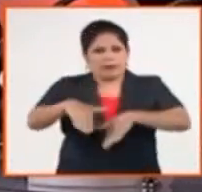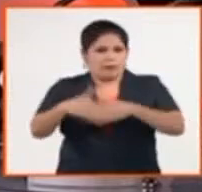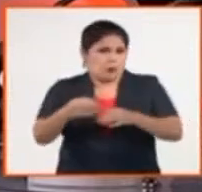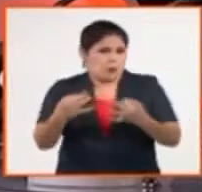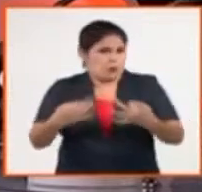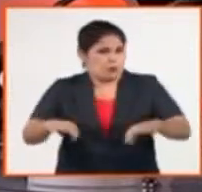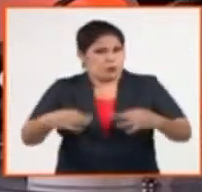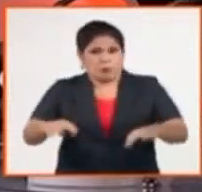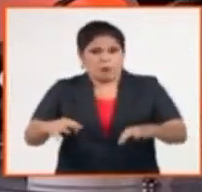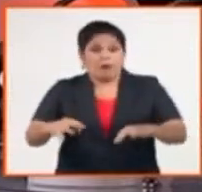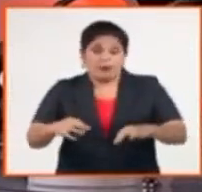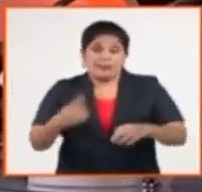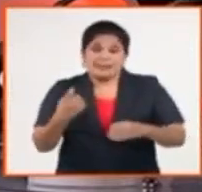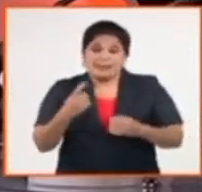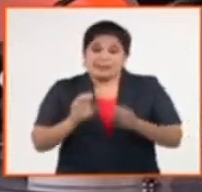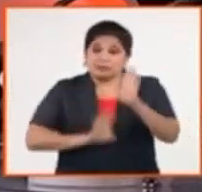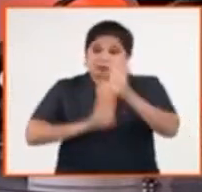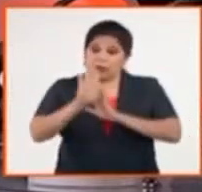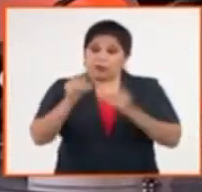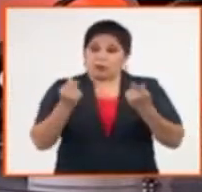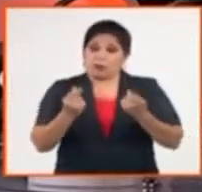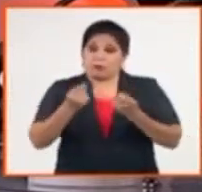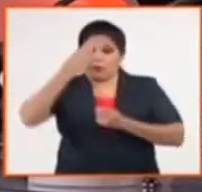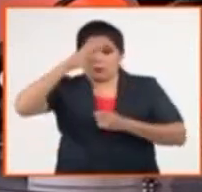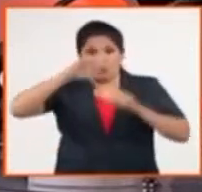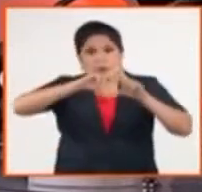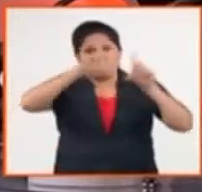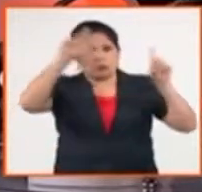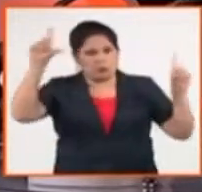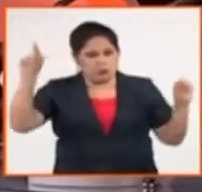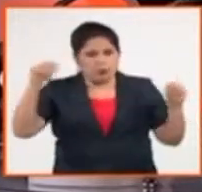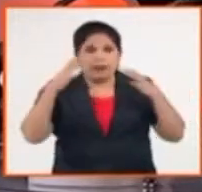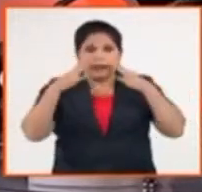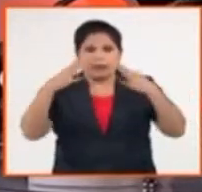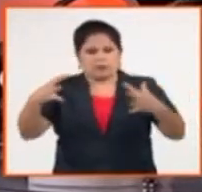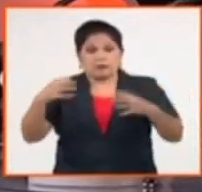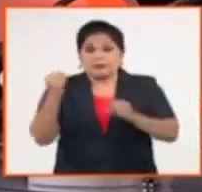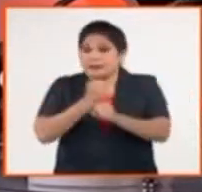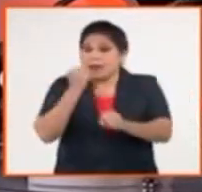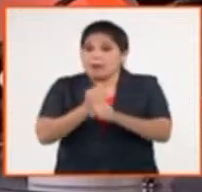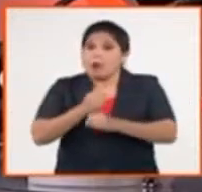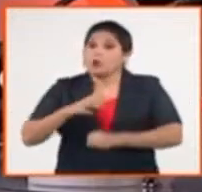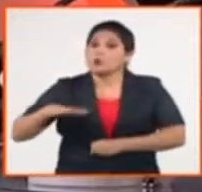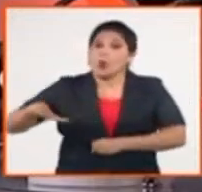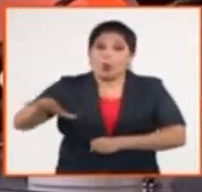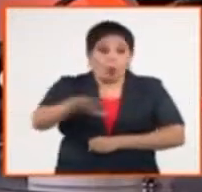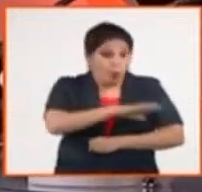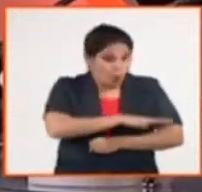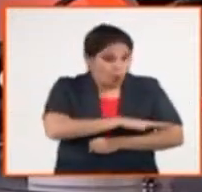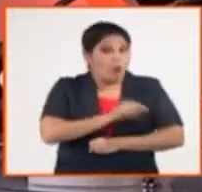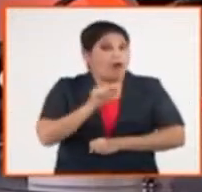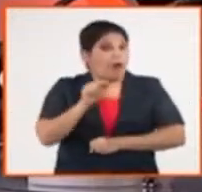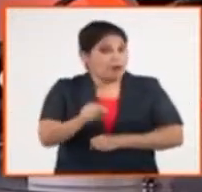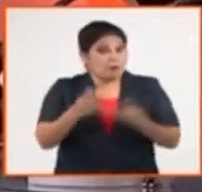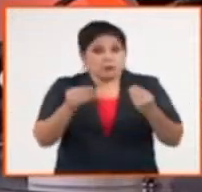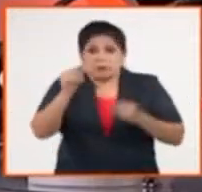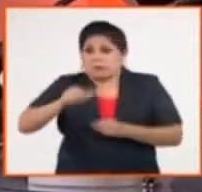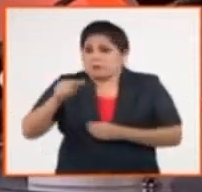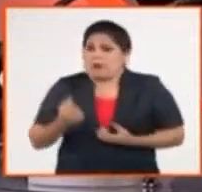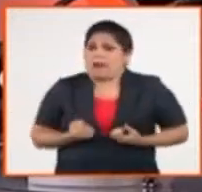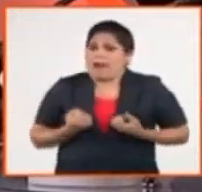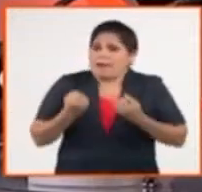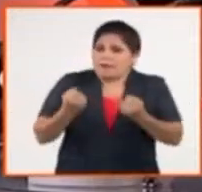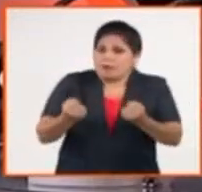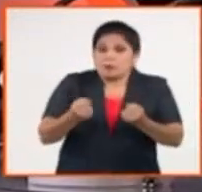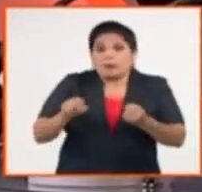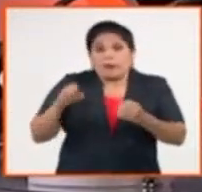del país, que es muy necesaria. Y como decía María Elena, este ha sido un empeño de muchos, pero entre esos muchos hay que destacar a una